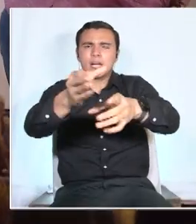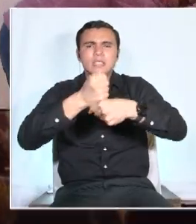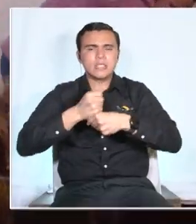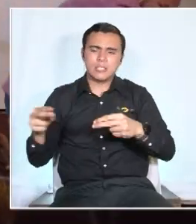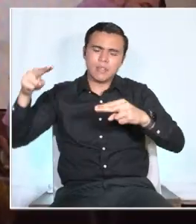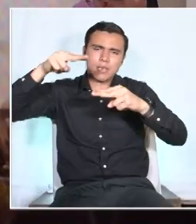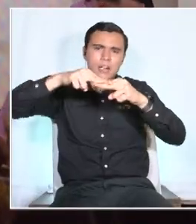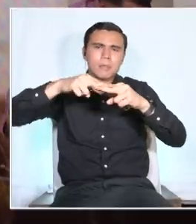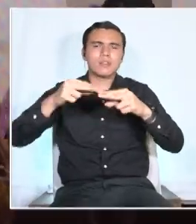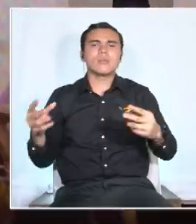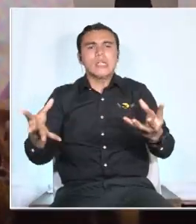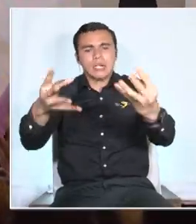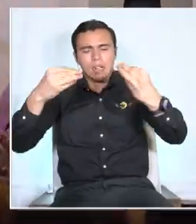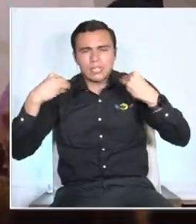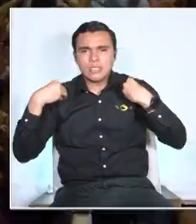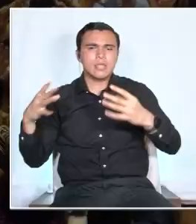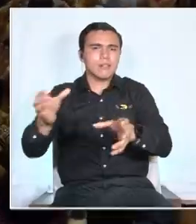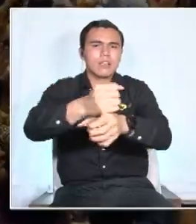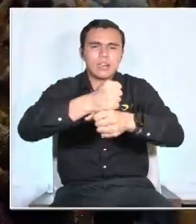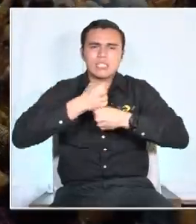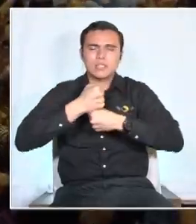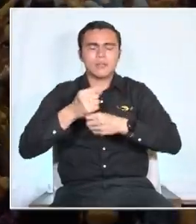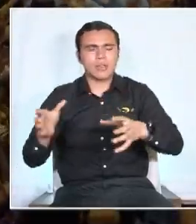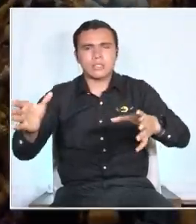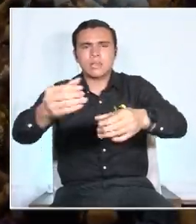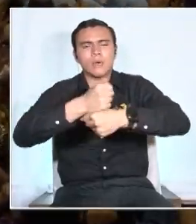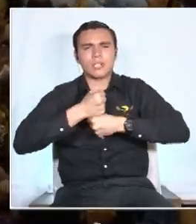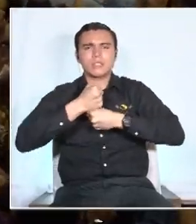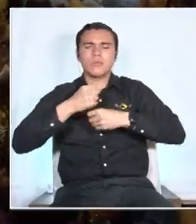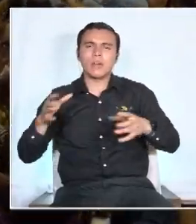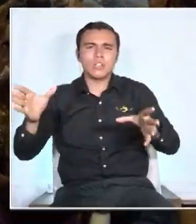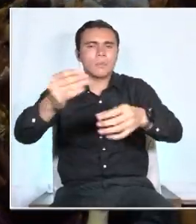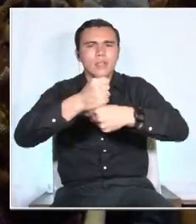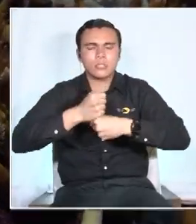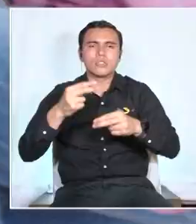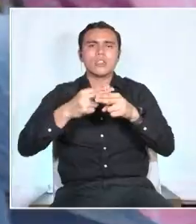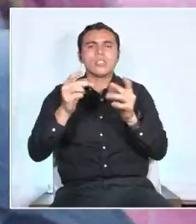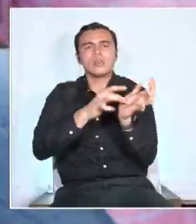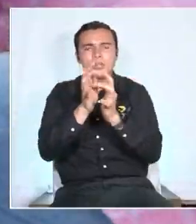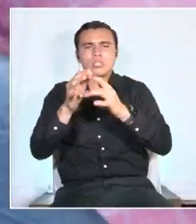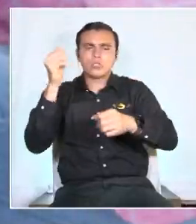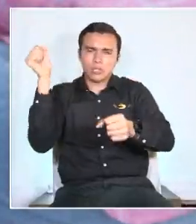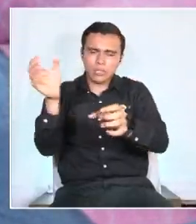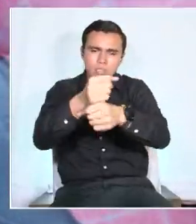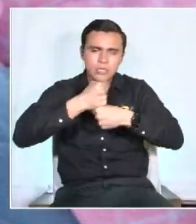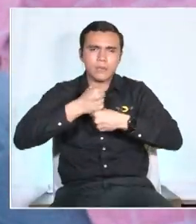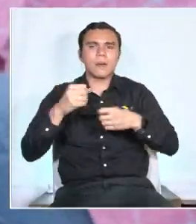incremento. Recibe, recibe ese incremento ahora. Recibe, en el nombre de Jesús. Recibe,